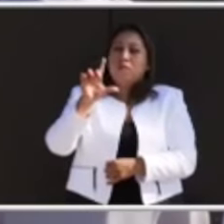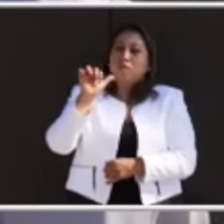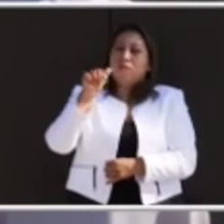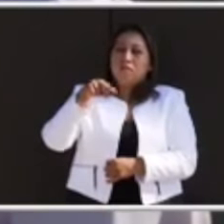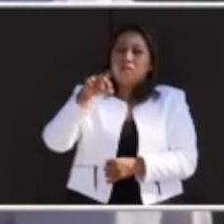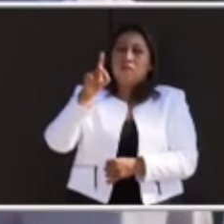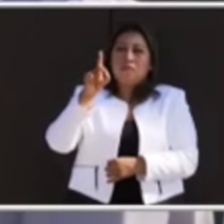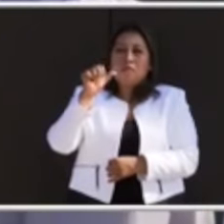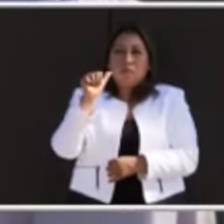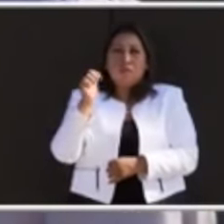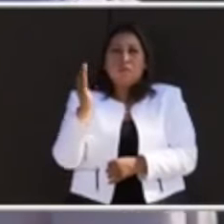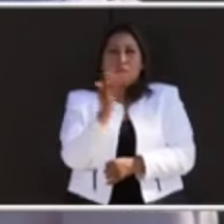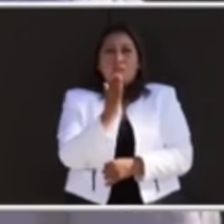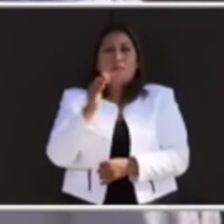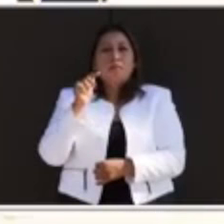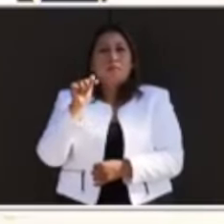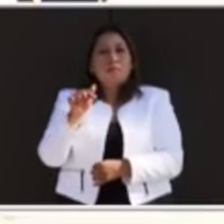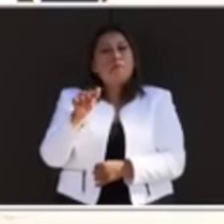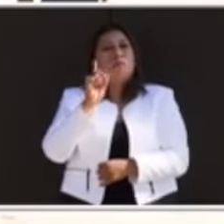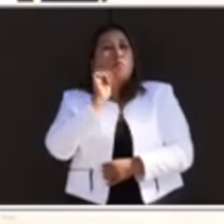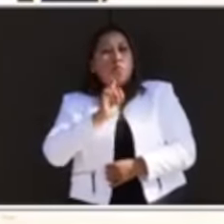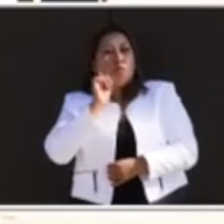de Protección Civil.